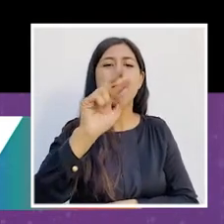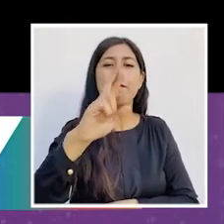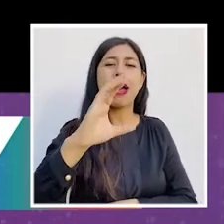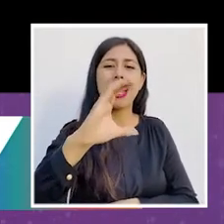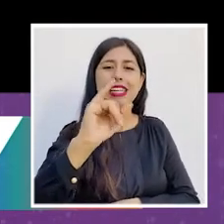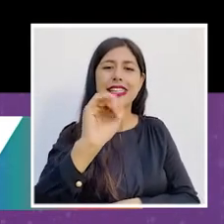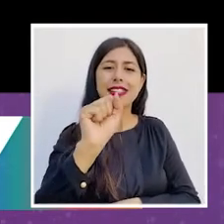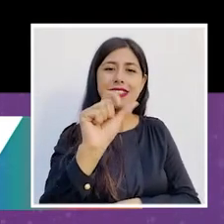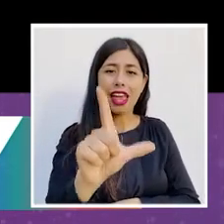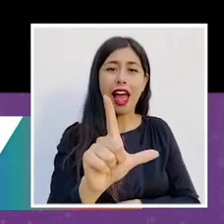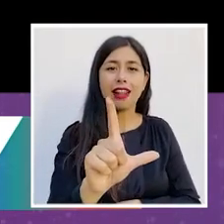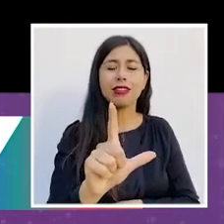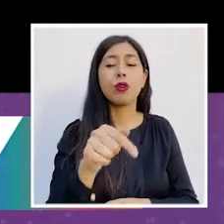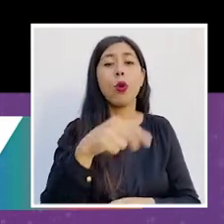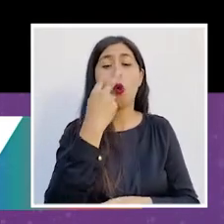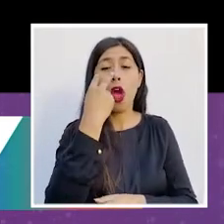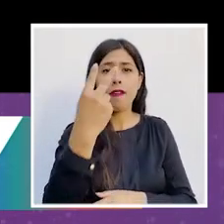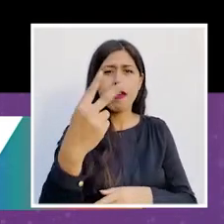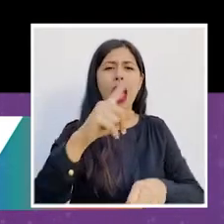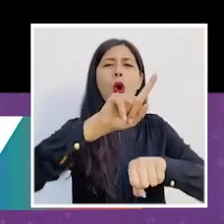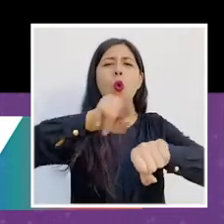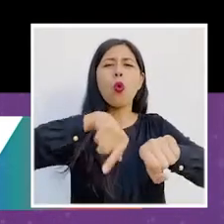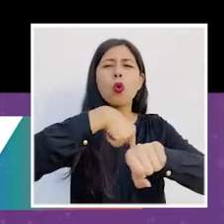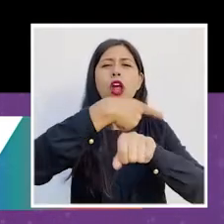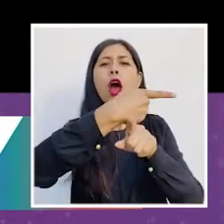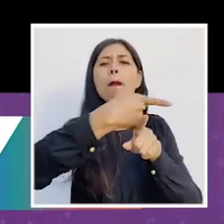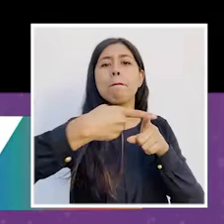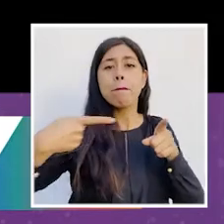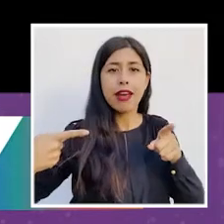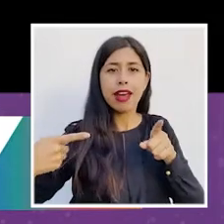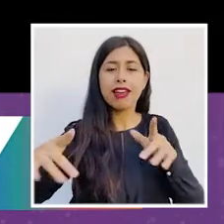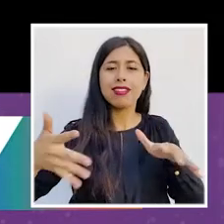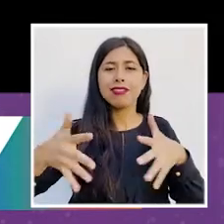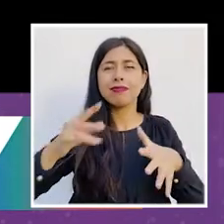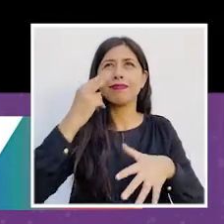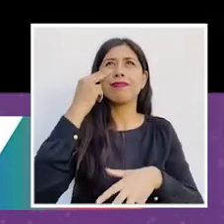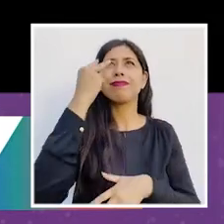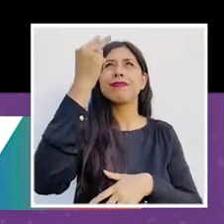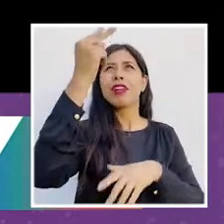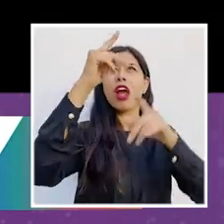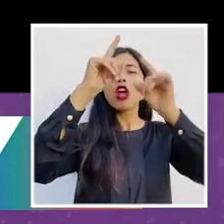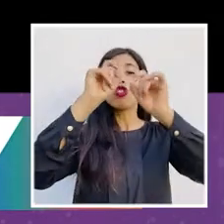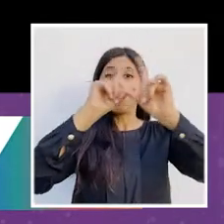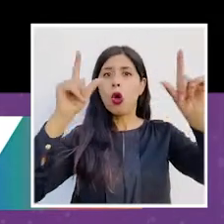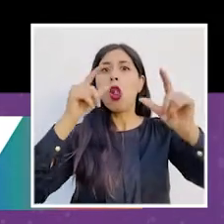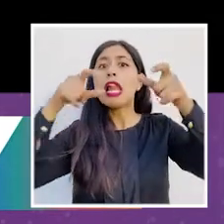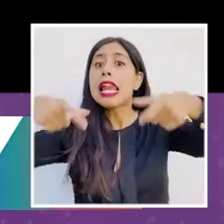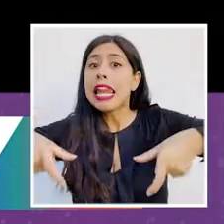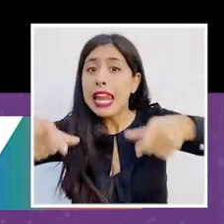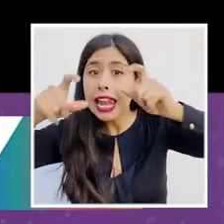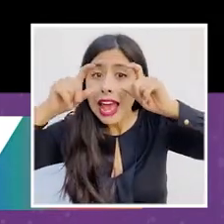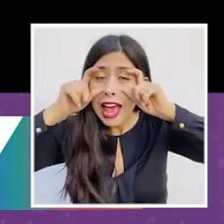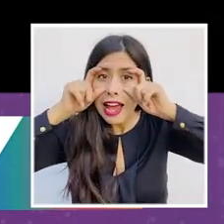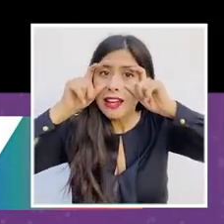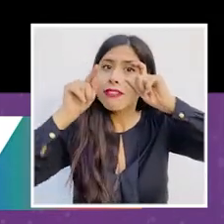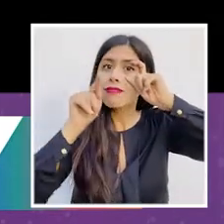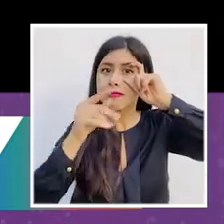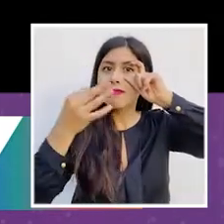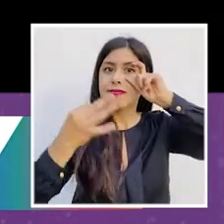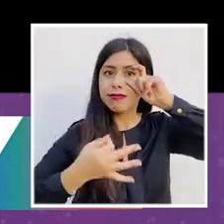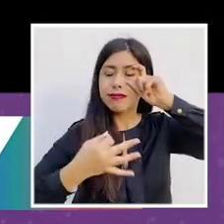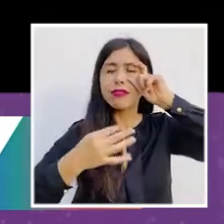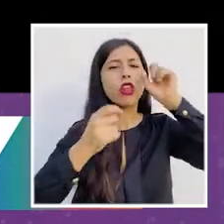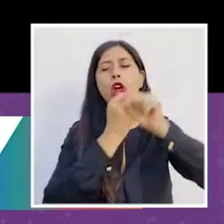ustedes miren el eclipse parcial, que dura aproximadamente una hora y media, van a mirar al Sol con lentes adecuados,